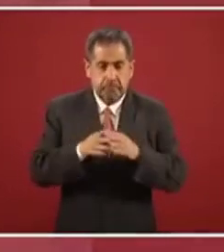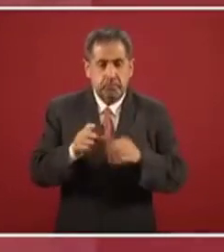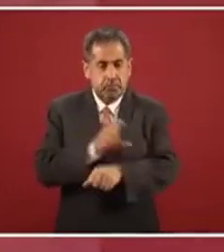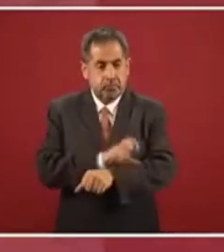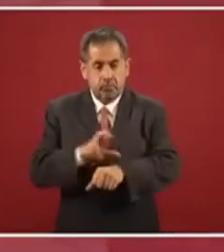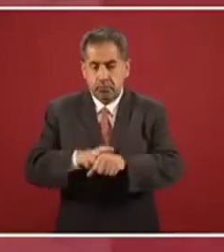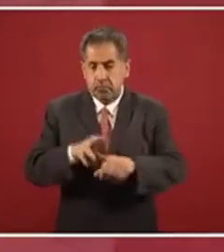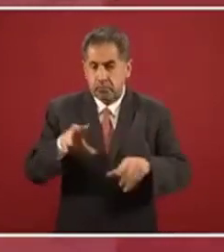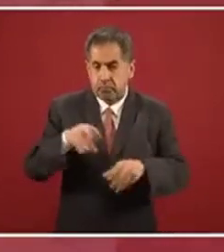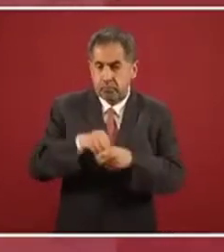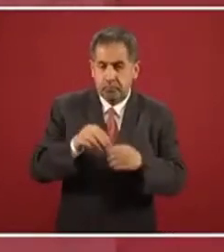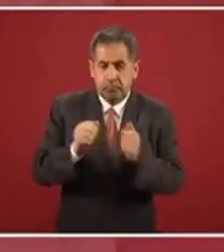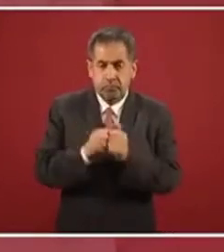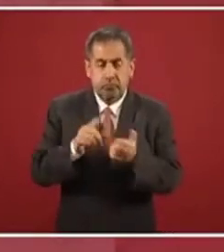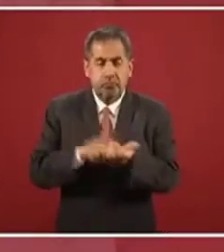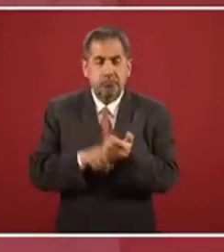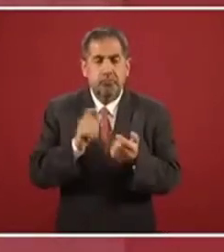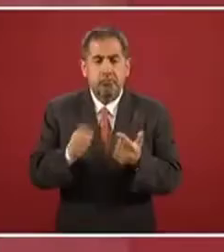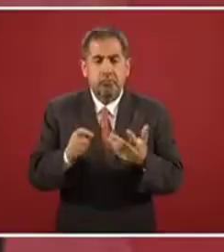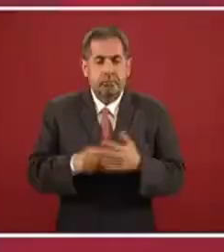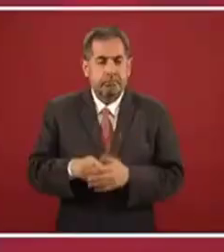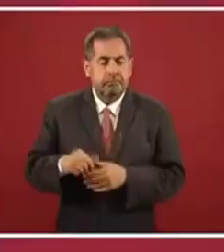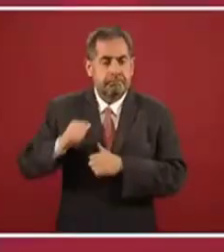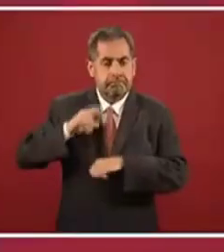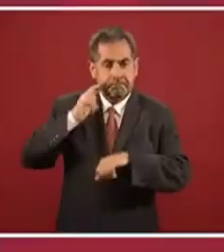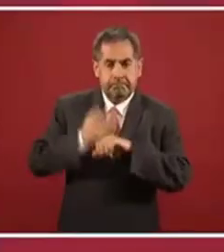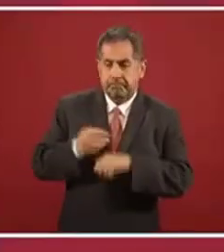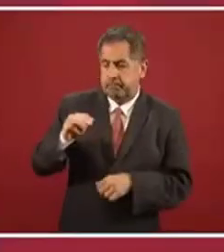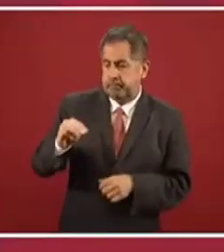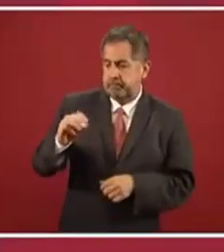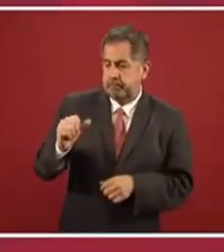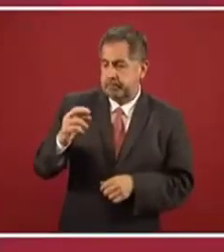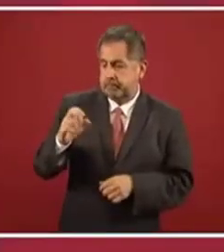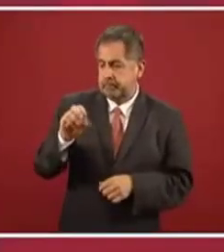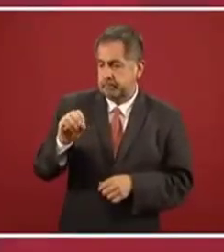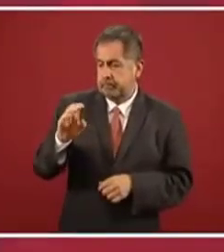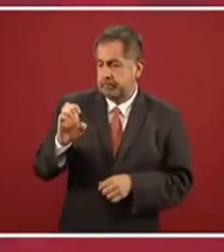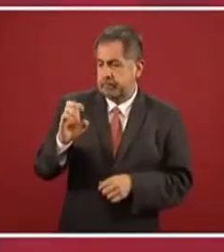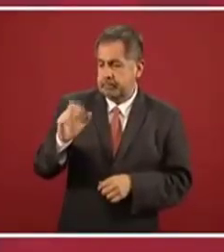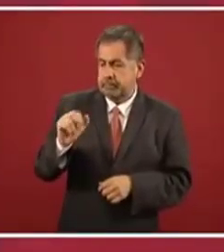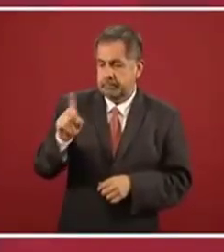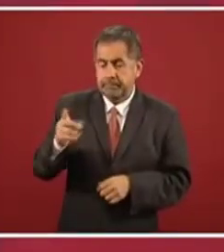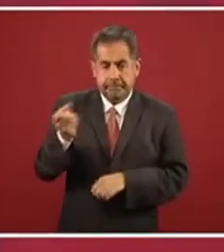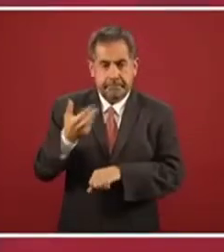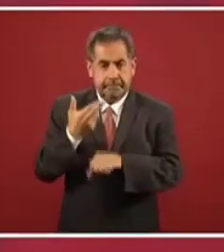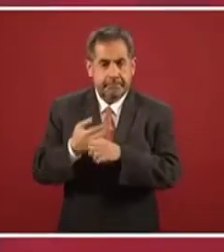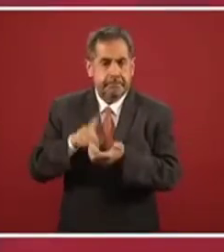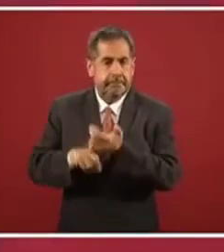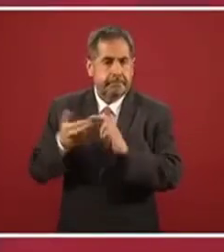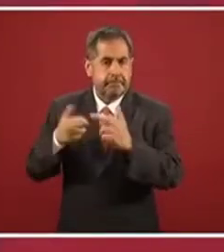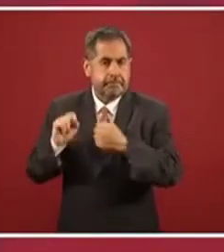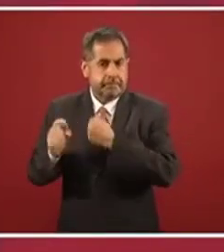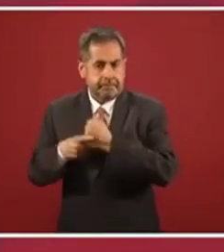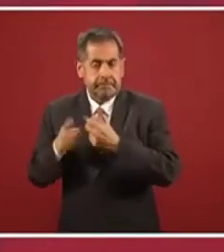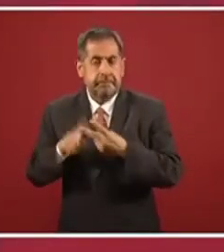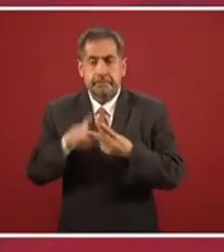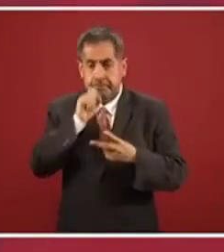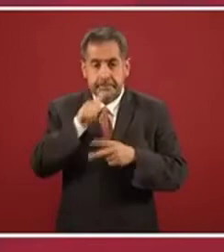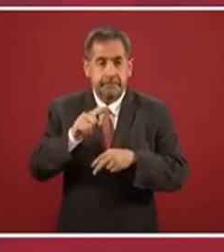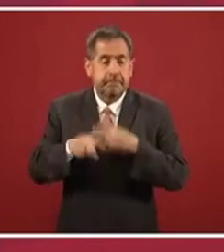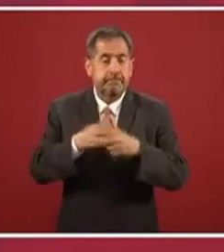coordinado por Marcelo Ebrard, secretario de Relaciones Exteriores, y con la